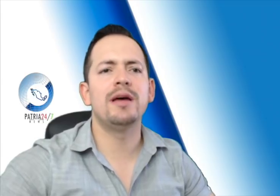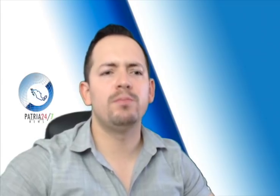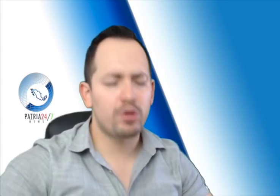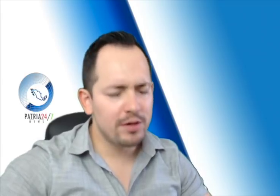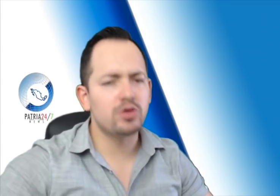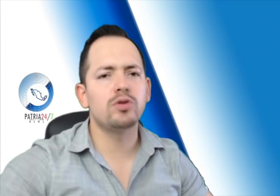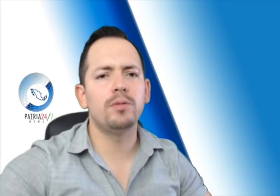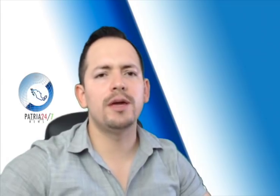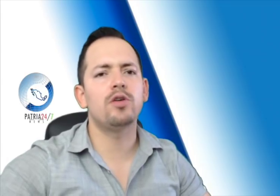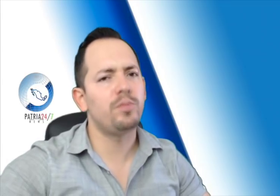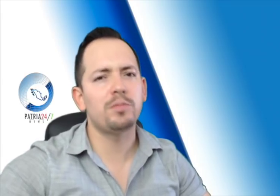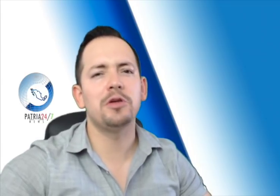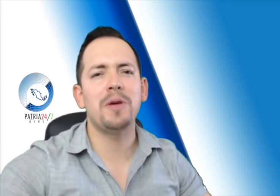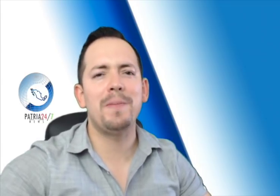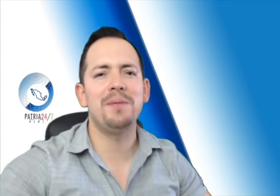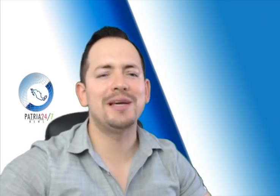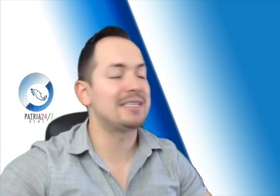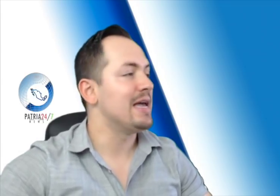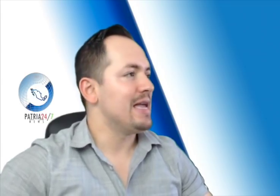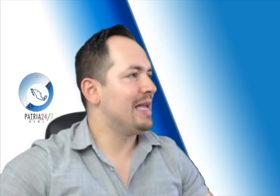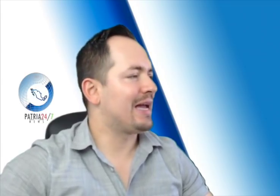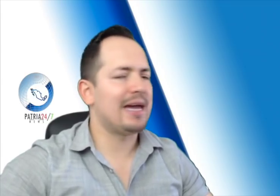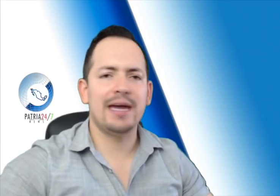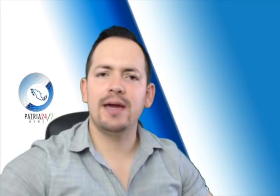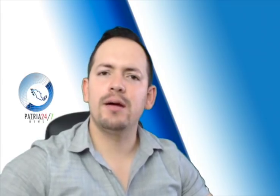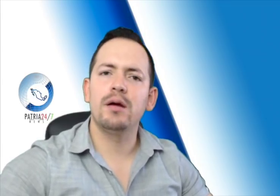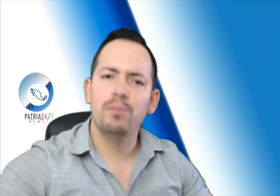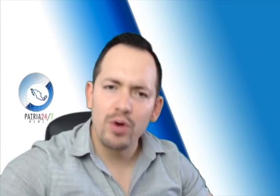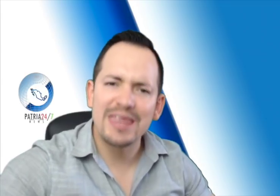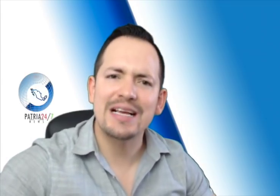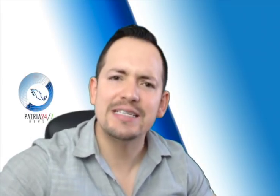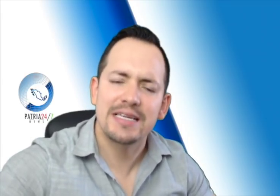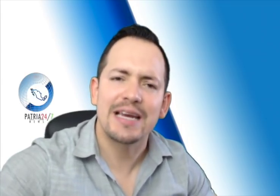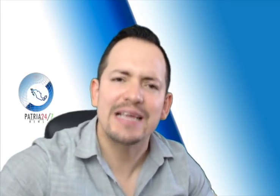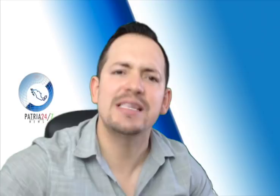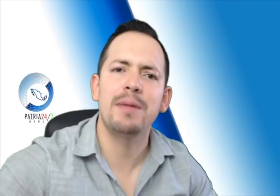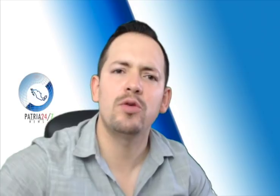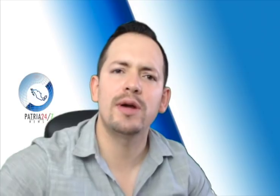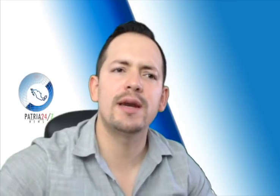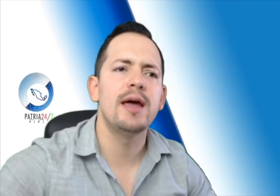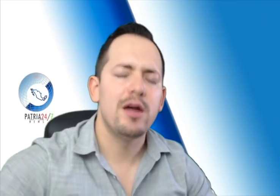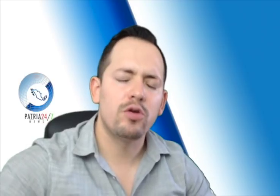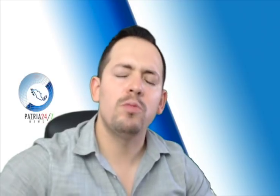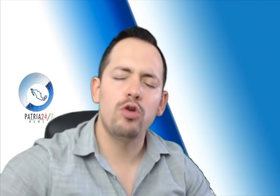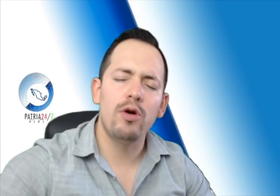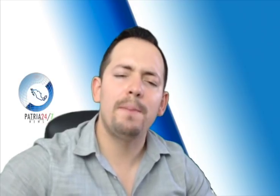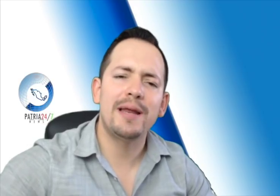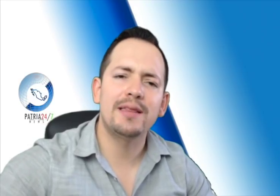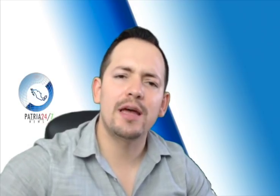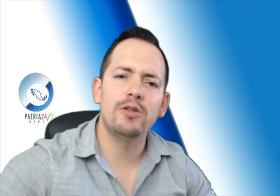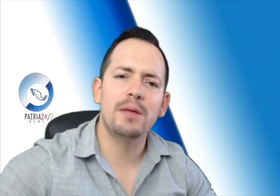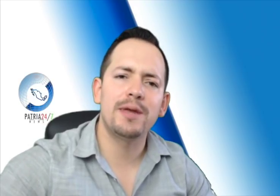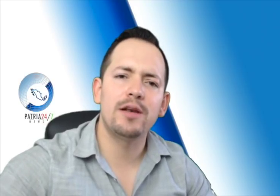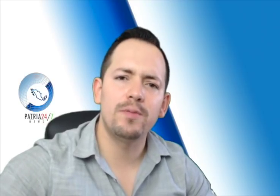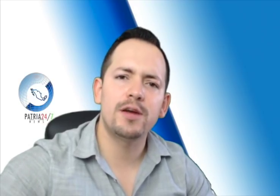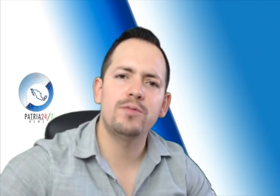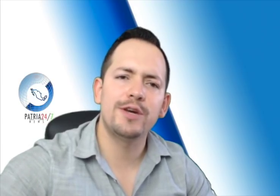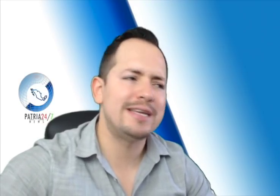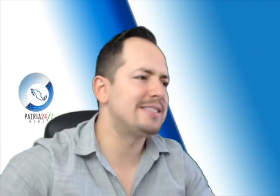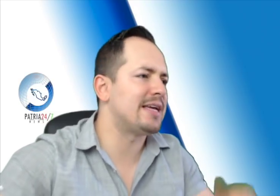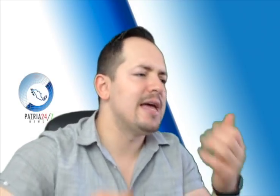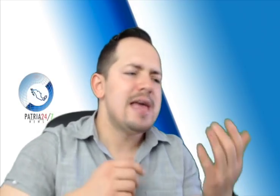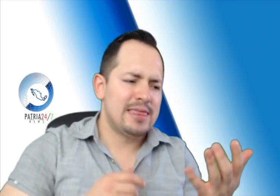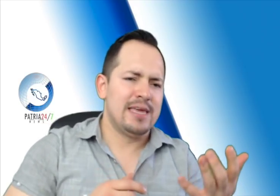lo asuma por medio de su gobierno, por medio de Pemex, y que pueda existir esta mancuerna como lo ha planteado también el